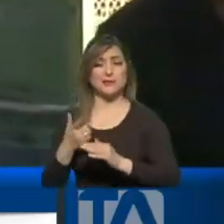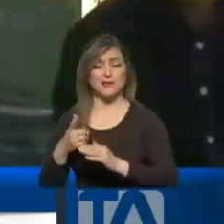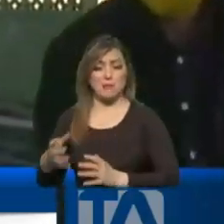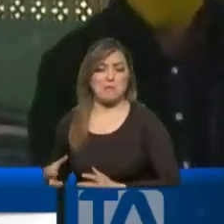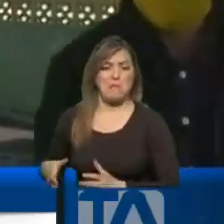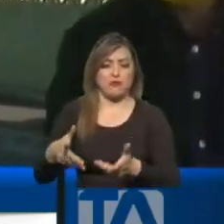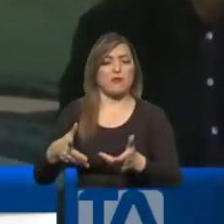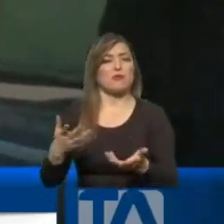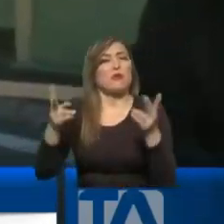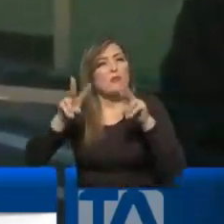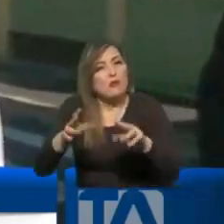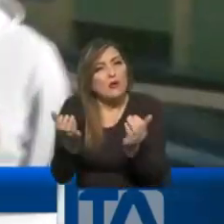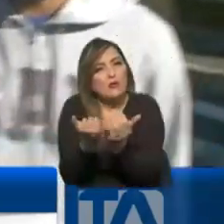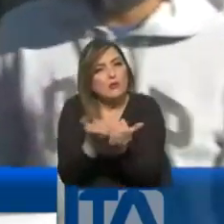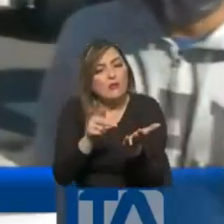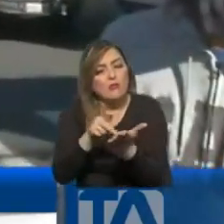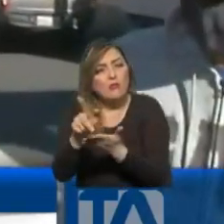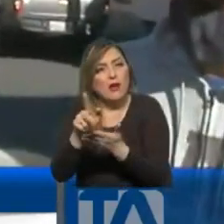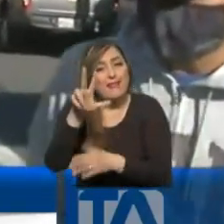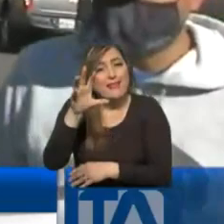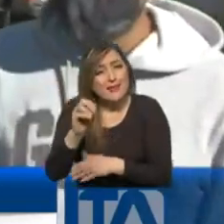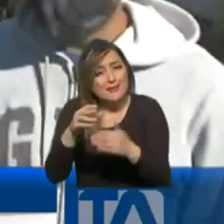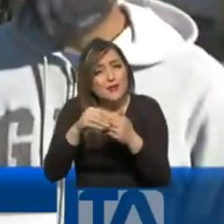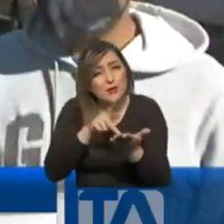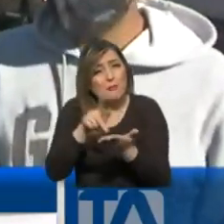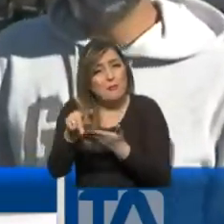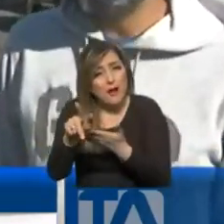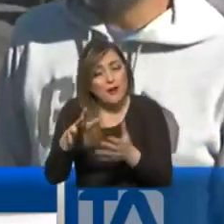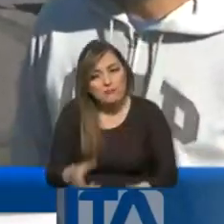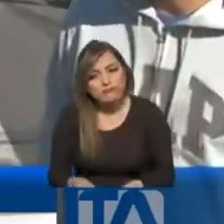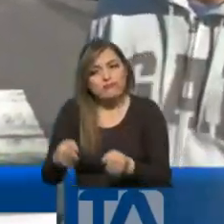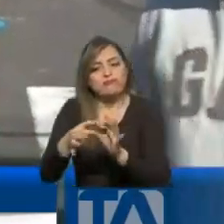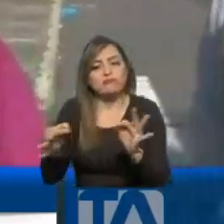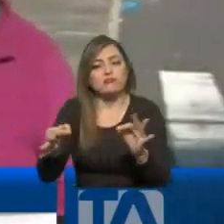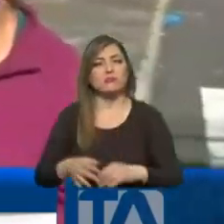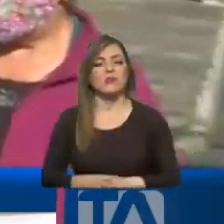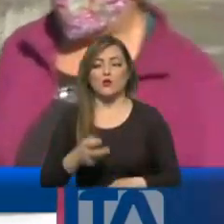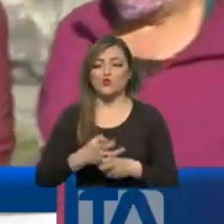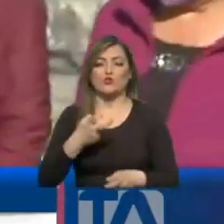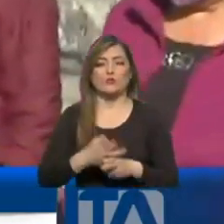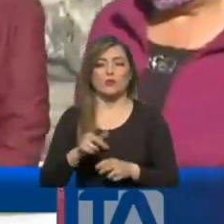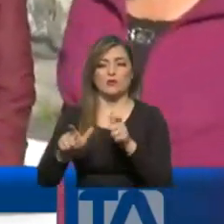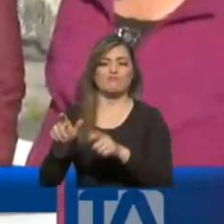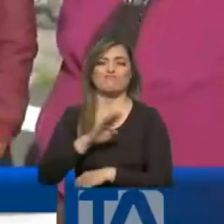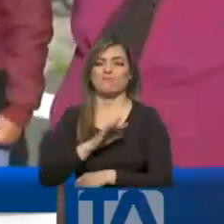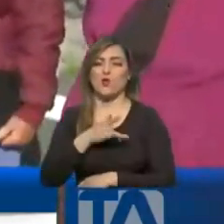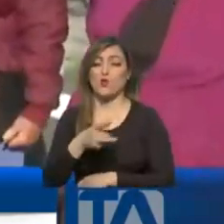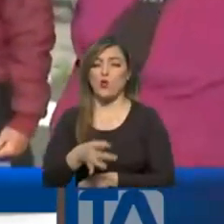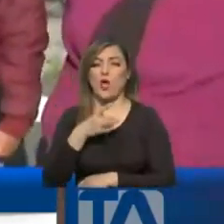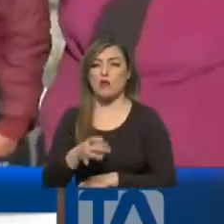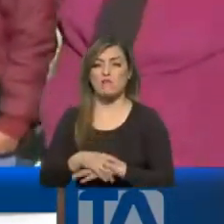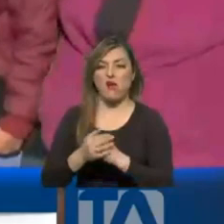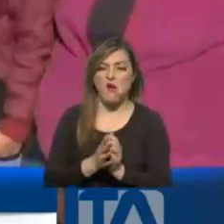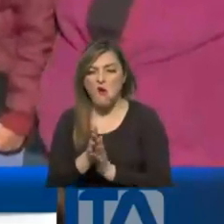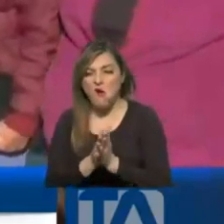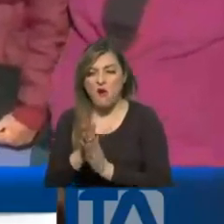subir los escombros y eso cuesta $30 llevar. Entonces para nosotros es muy duro, pero el abuso es lo que nos duele. Entonces quisiéramos